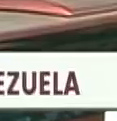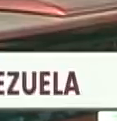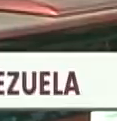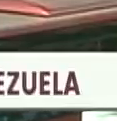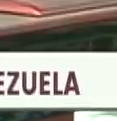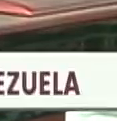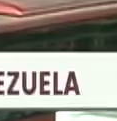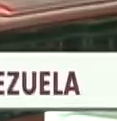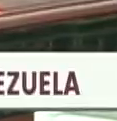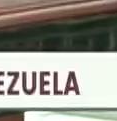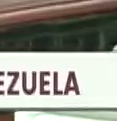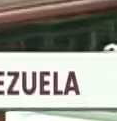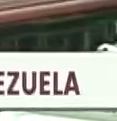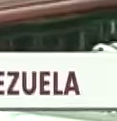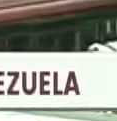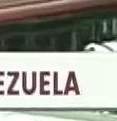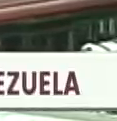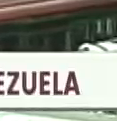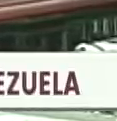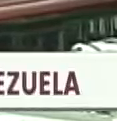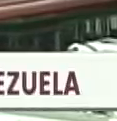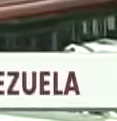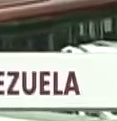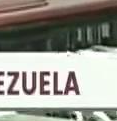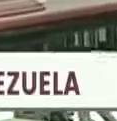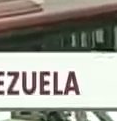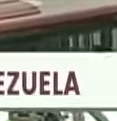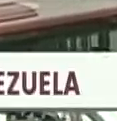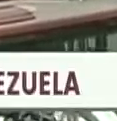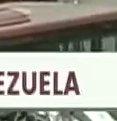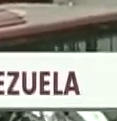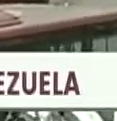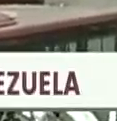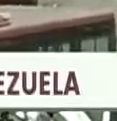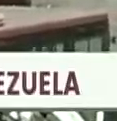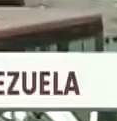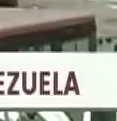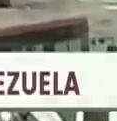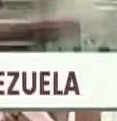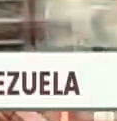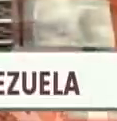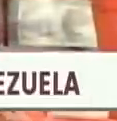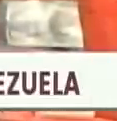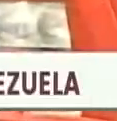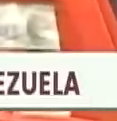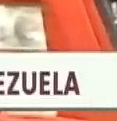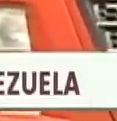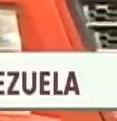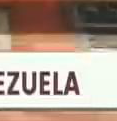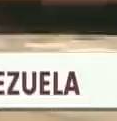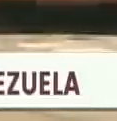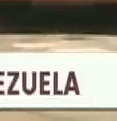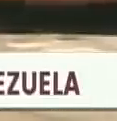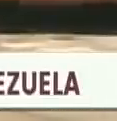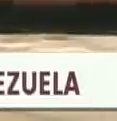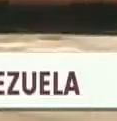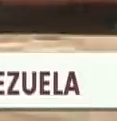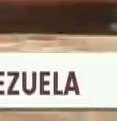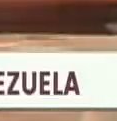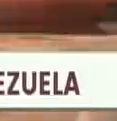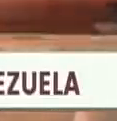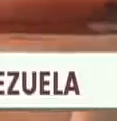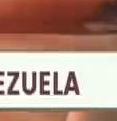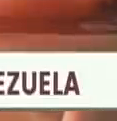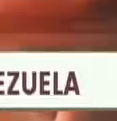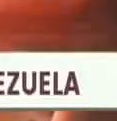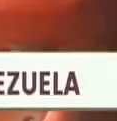del compromiso patrio de sus mujeres y hombres que en el sector transporte se ponen a disposición de las grandes